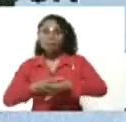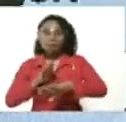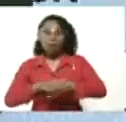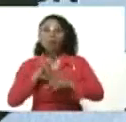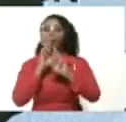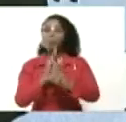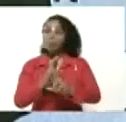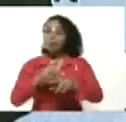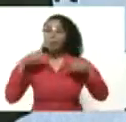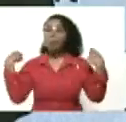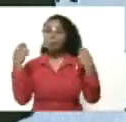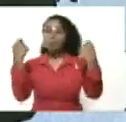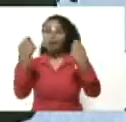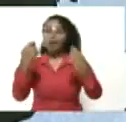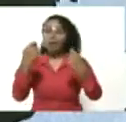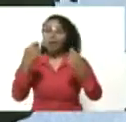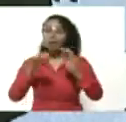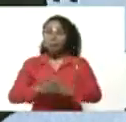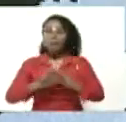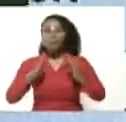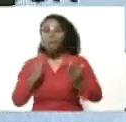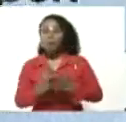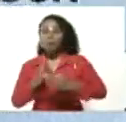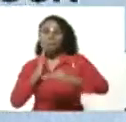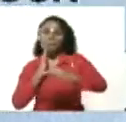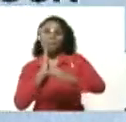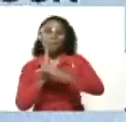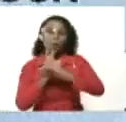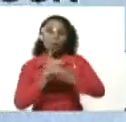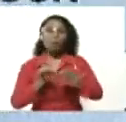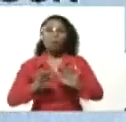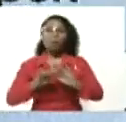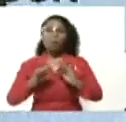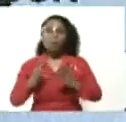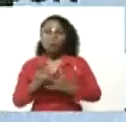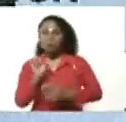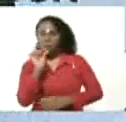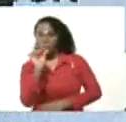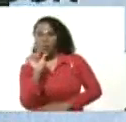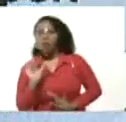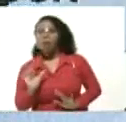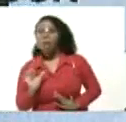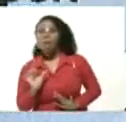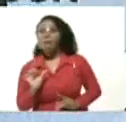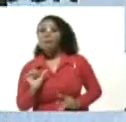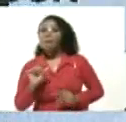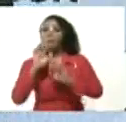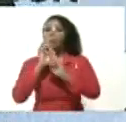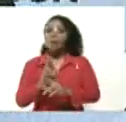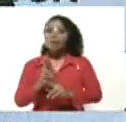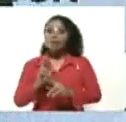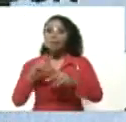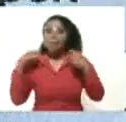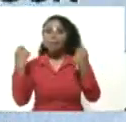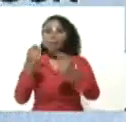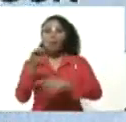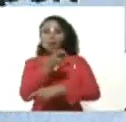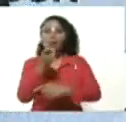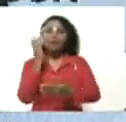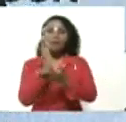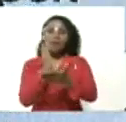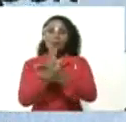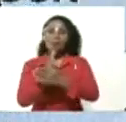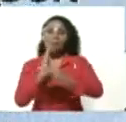popular en buena parte del mundo, apenas frenada por la pandemia. Una respuesta popular buscando siempre intentar